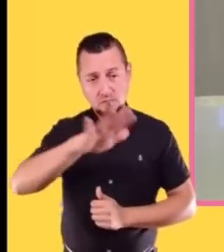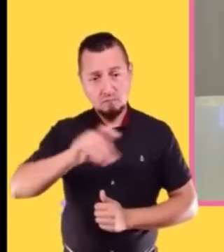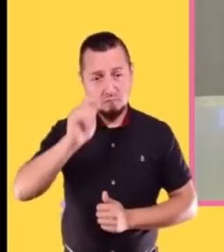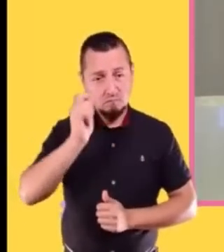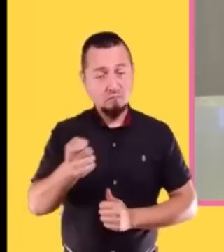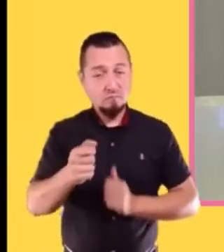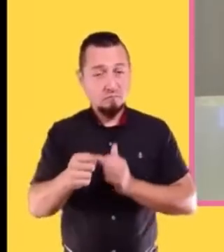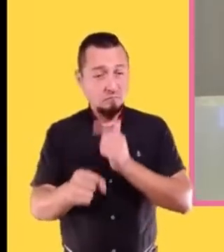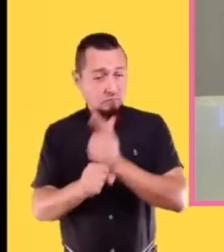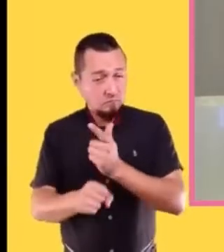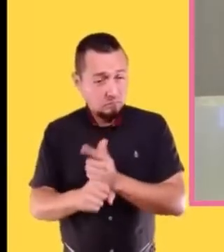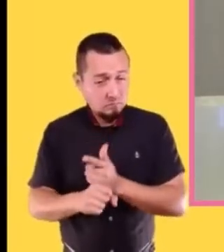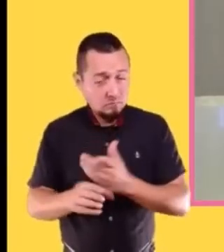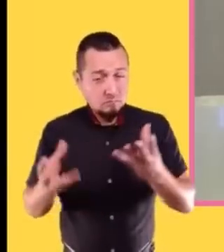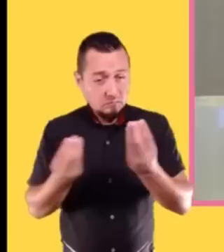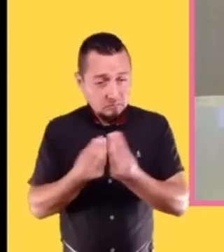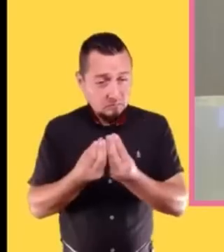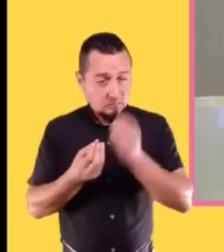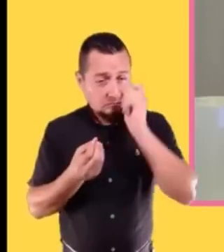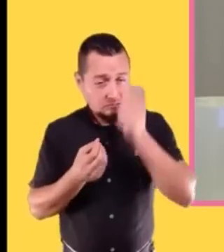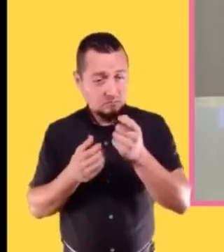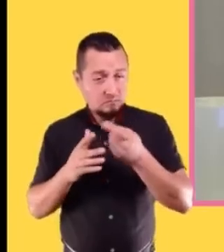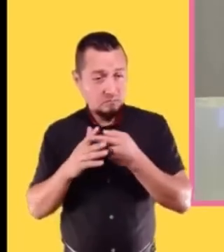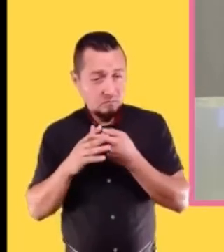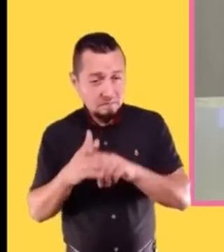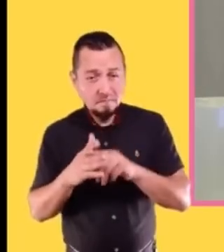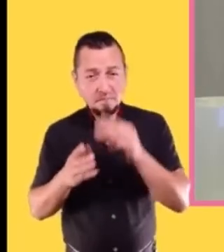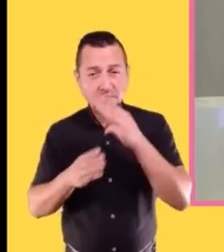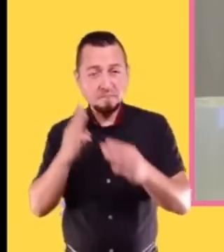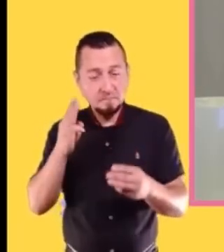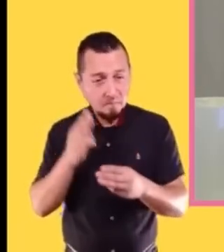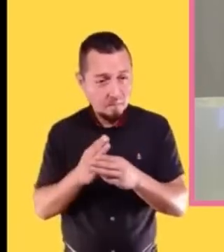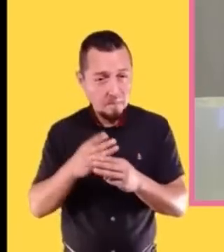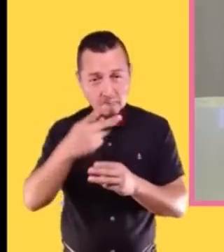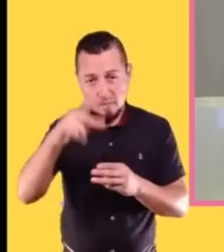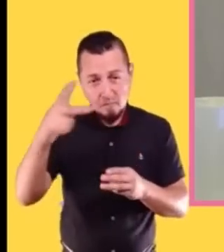problemas puntuales de los materiales de los que estamos hablando,